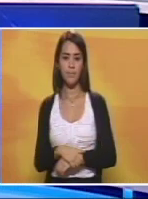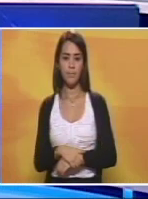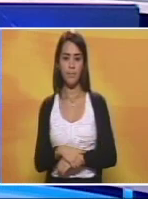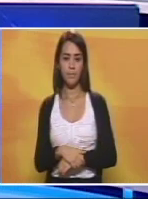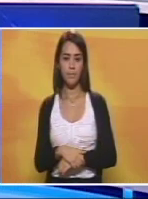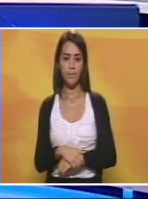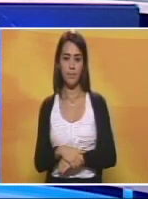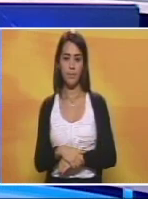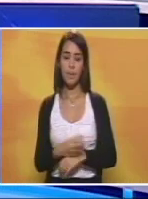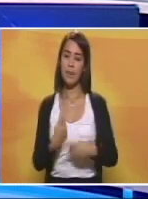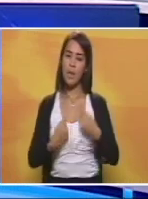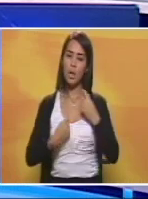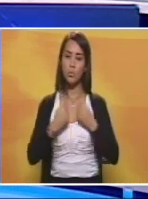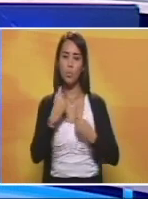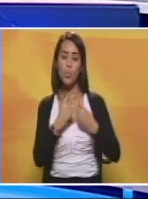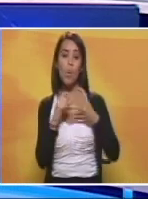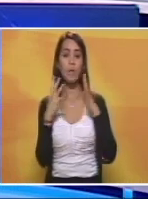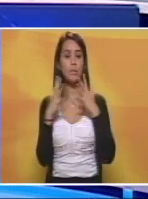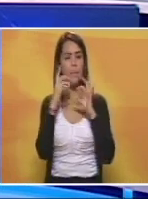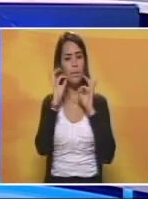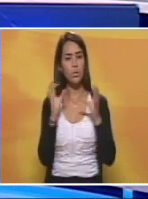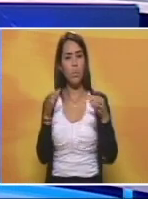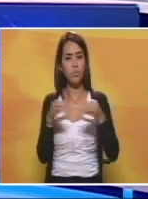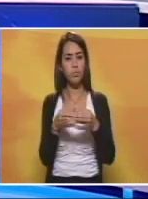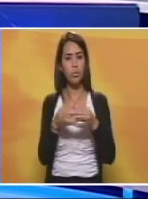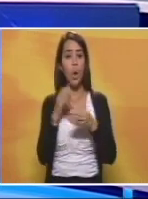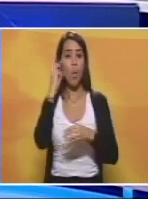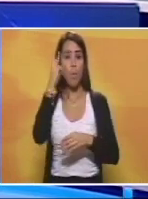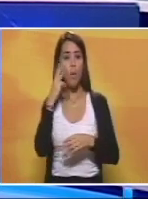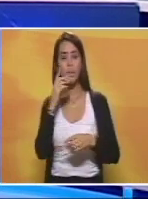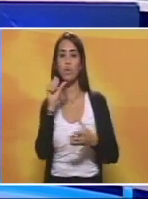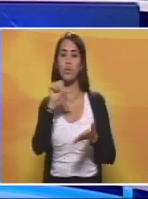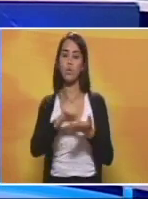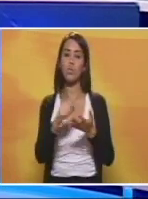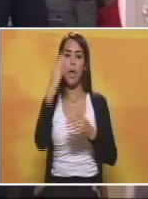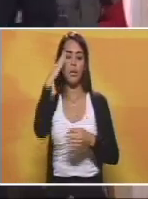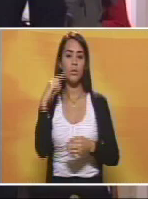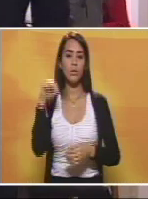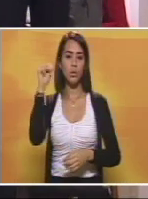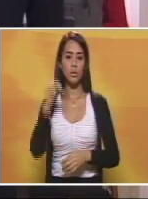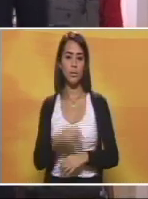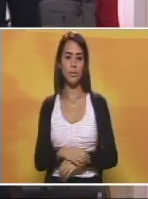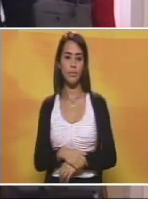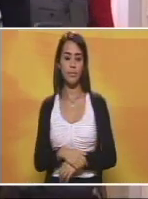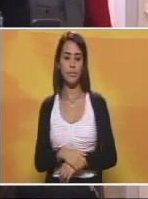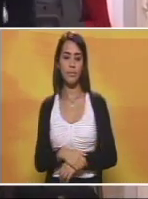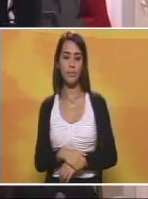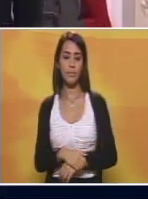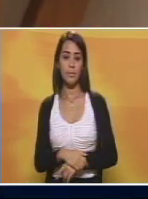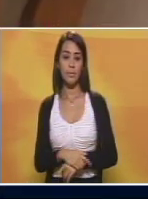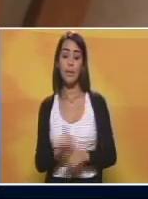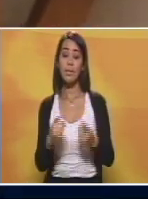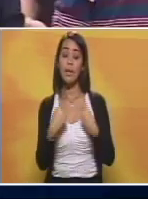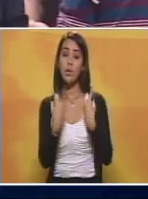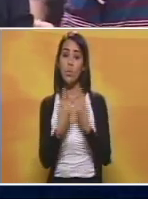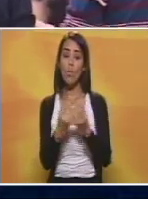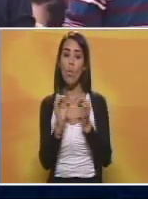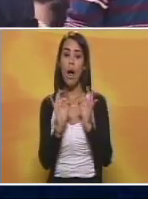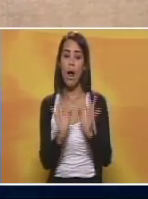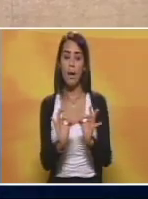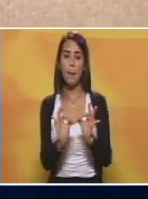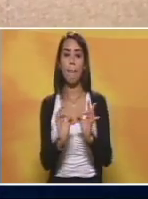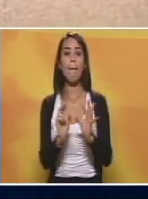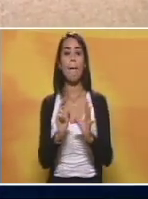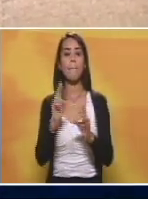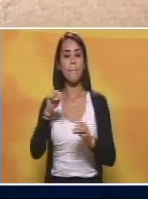medio de las dudas sobre la celebración de la cumbre entre washington y pichón se trata de la demolición de la base de picnic al